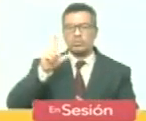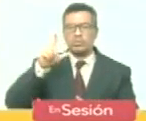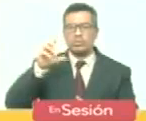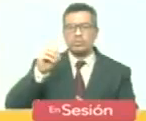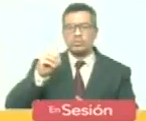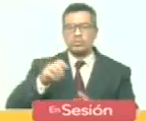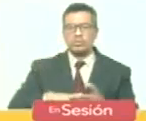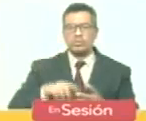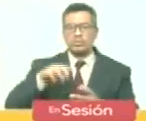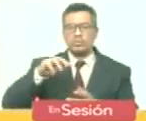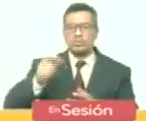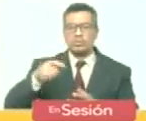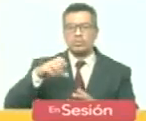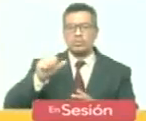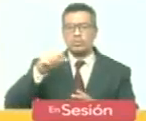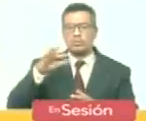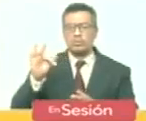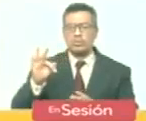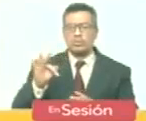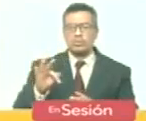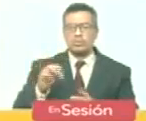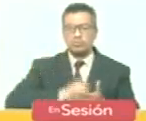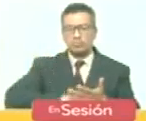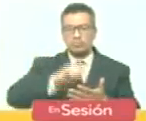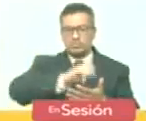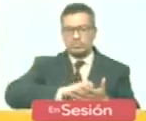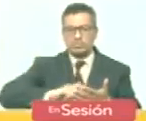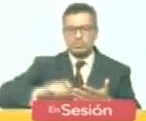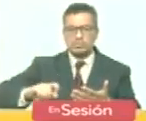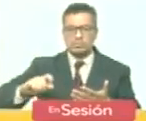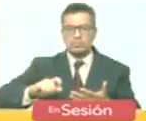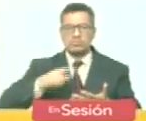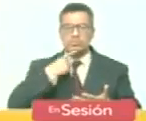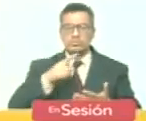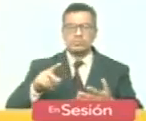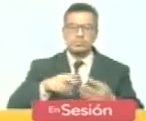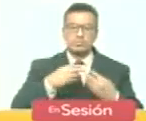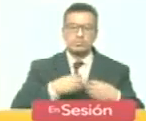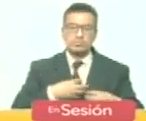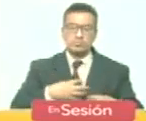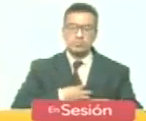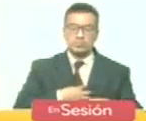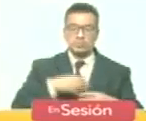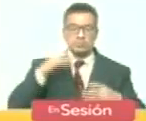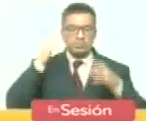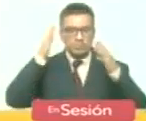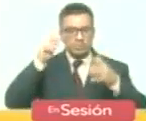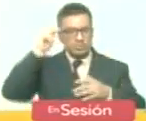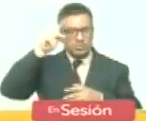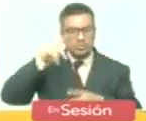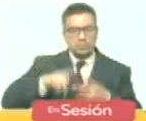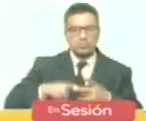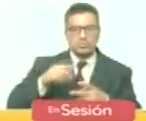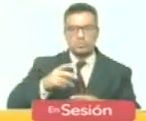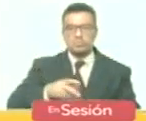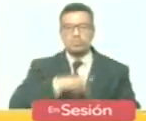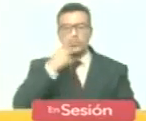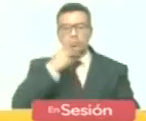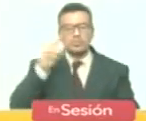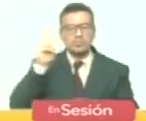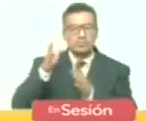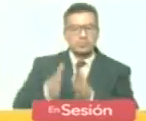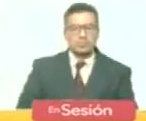Monte Carmelo Gallegos y Freire, escritor, cuentista, novelista, educador y político venezolano, que